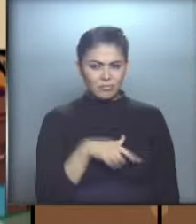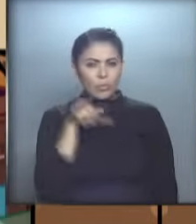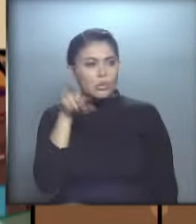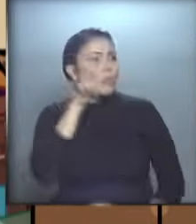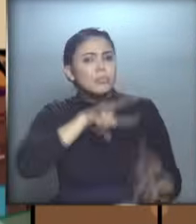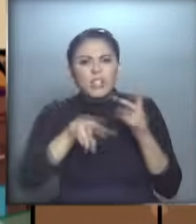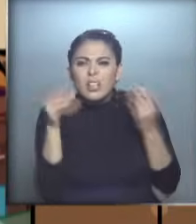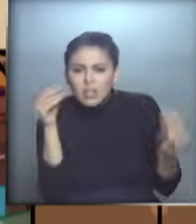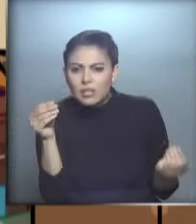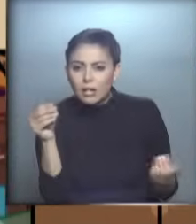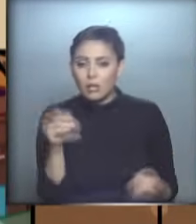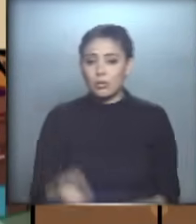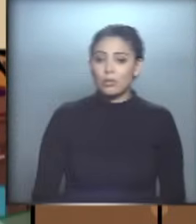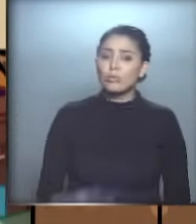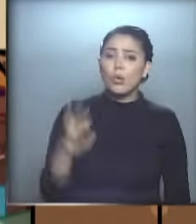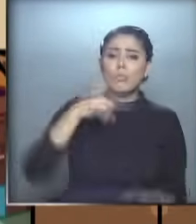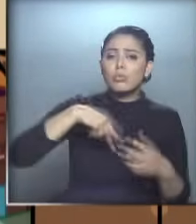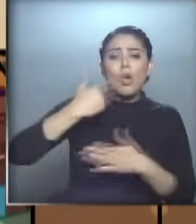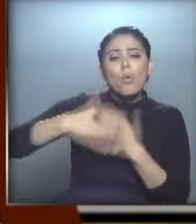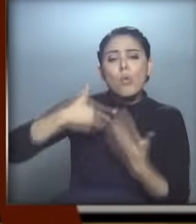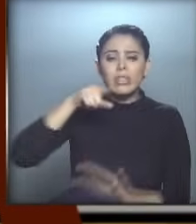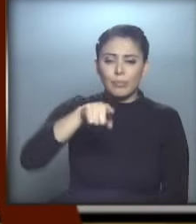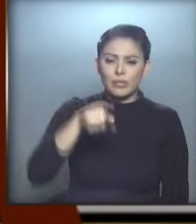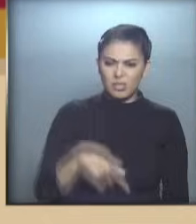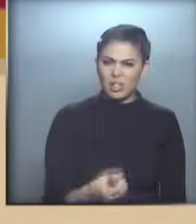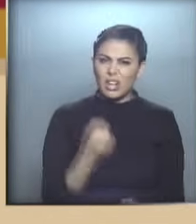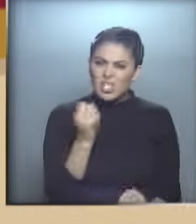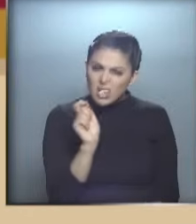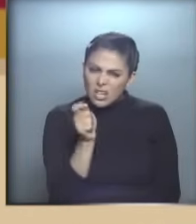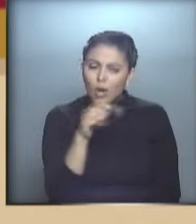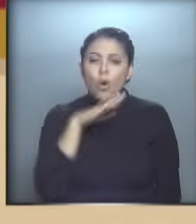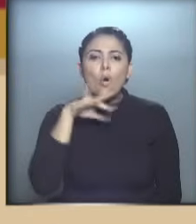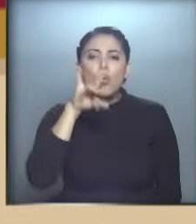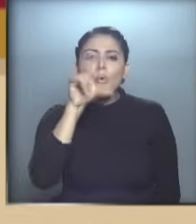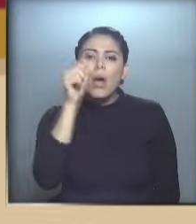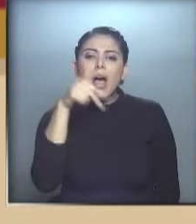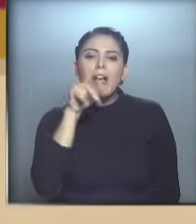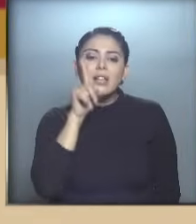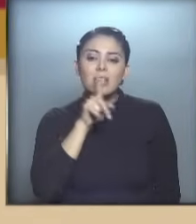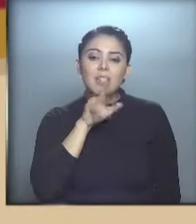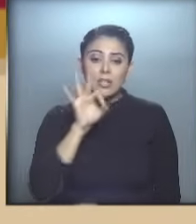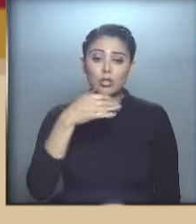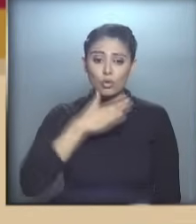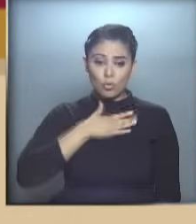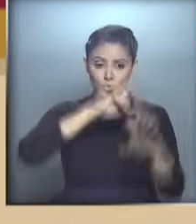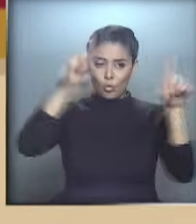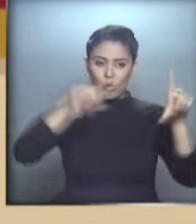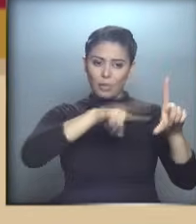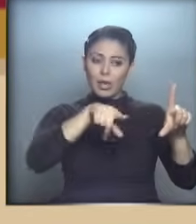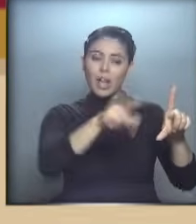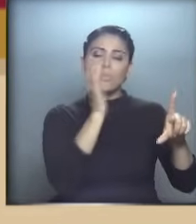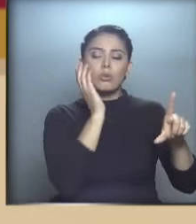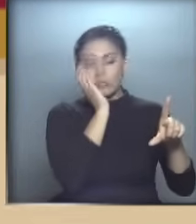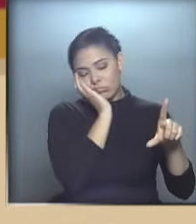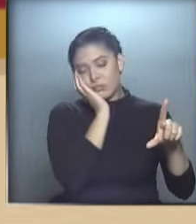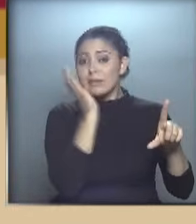buscando Antonio Berni? Un juguete para Juanito. ¿Para quién? Juanito Laguna, el personaje de mi cuadro. Está dormido